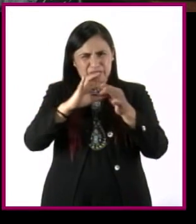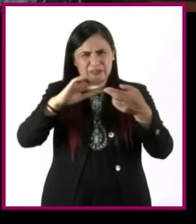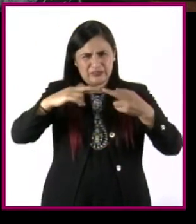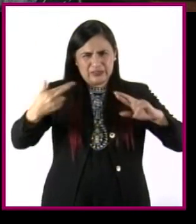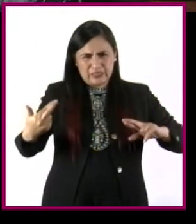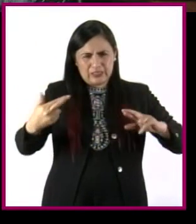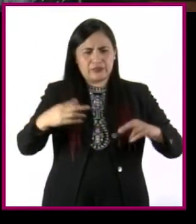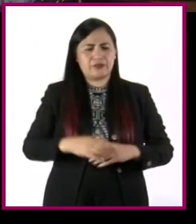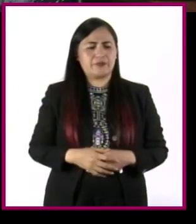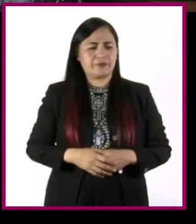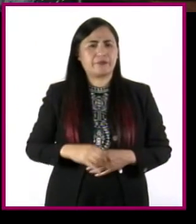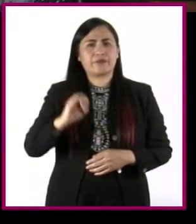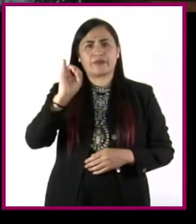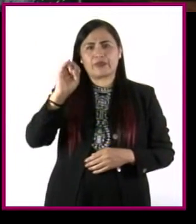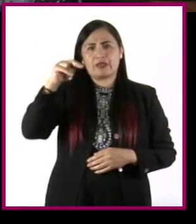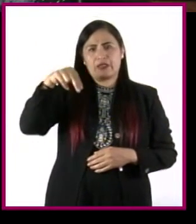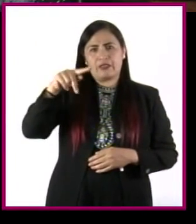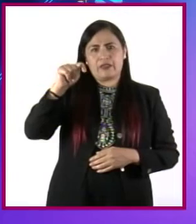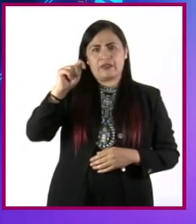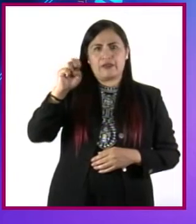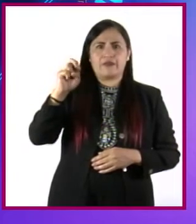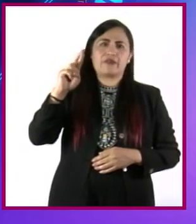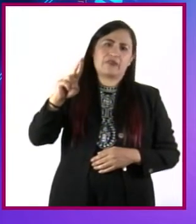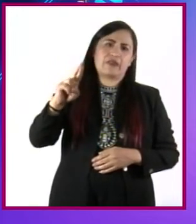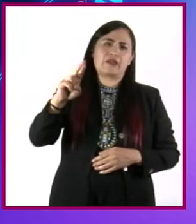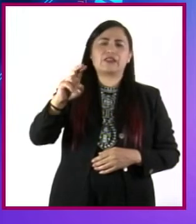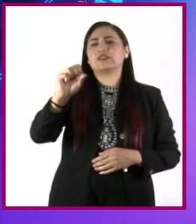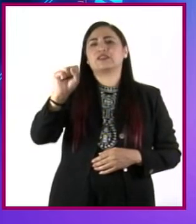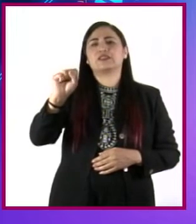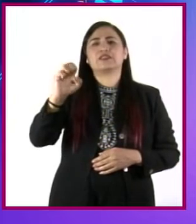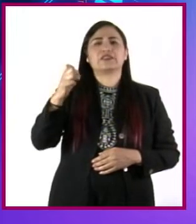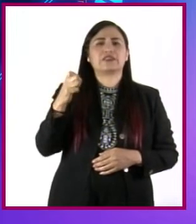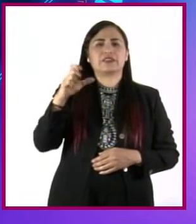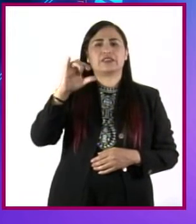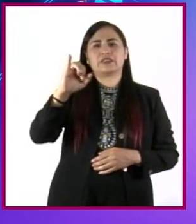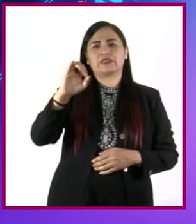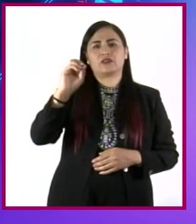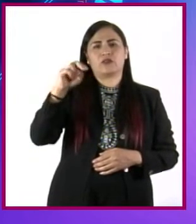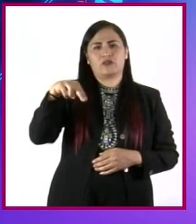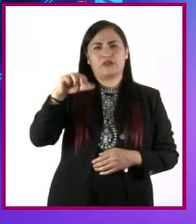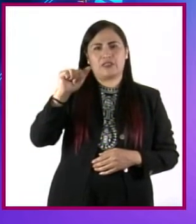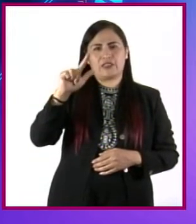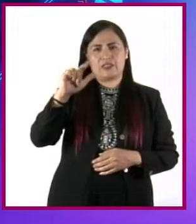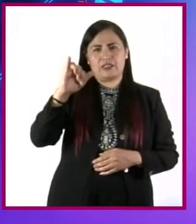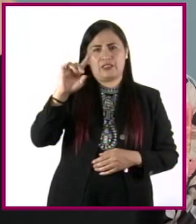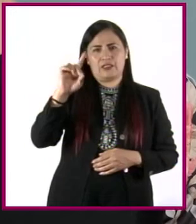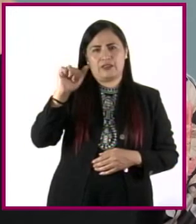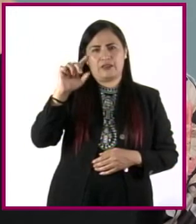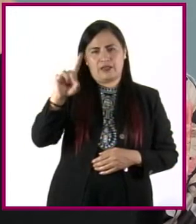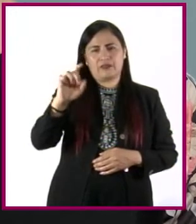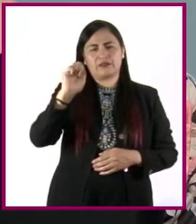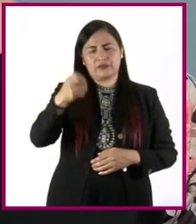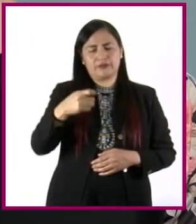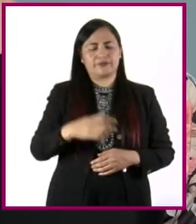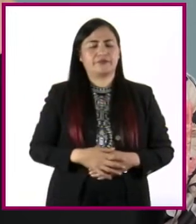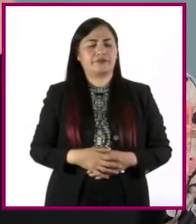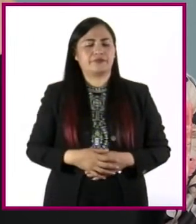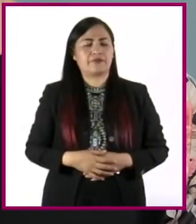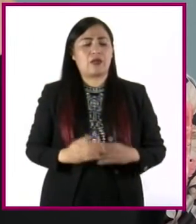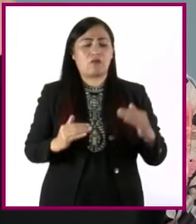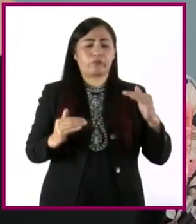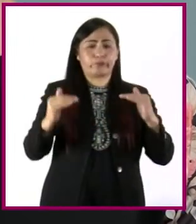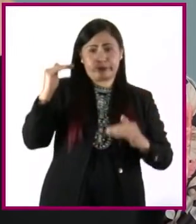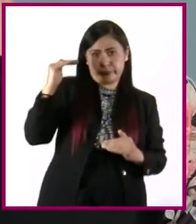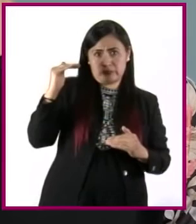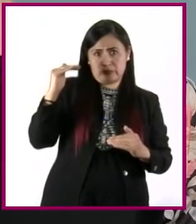mencionó: la interseccionalidad. ¿Qué es eso? La interseccionalidad es una herramienta analítica que reconoce que las